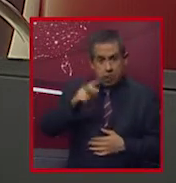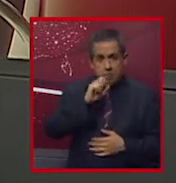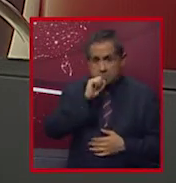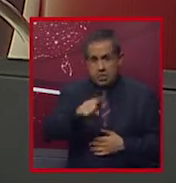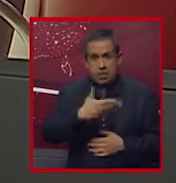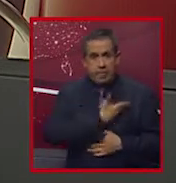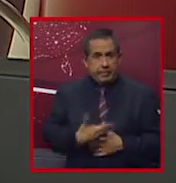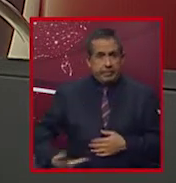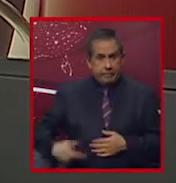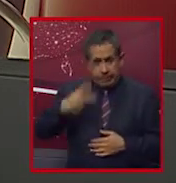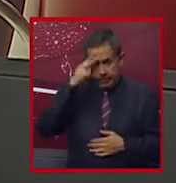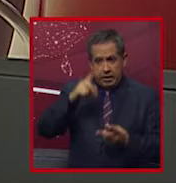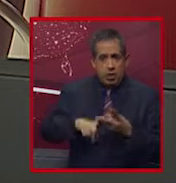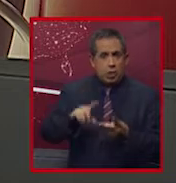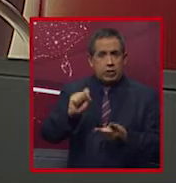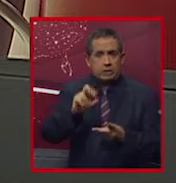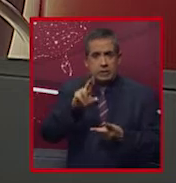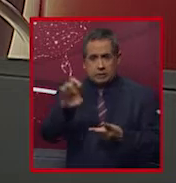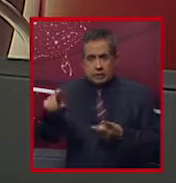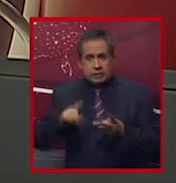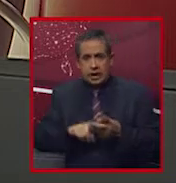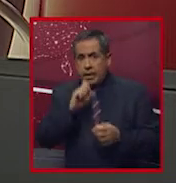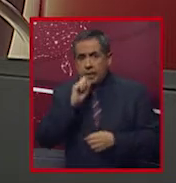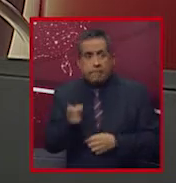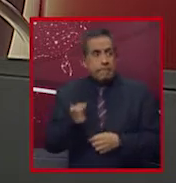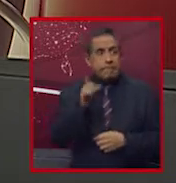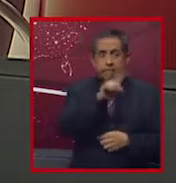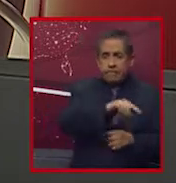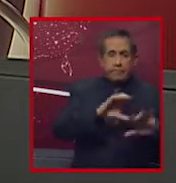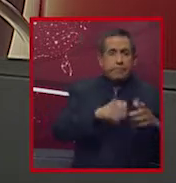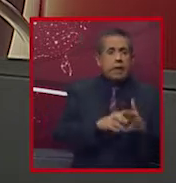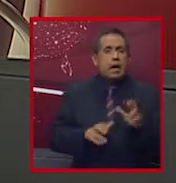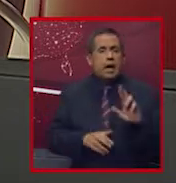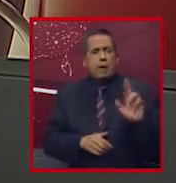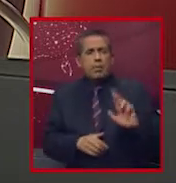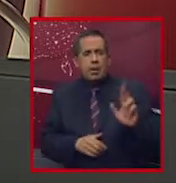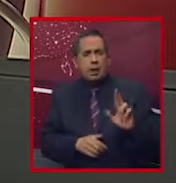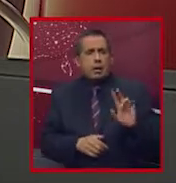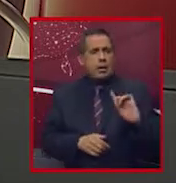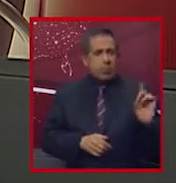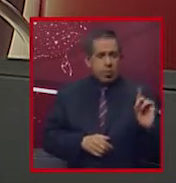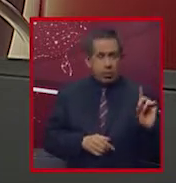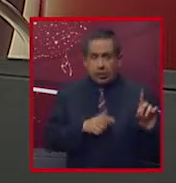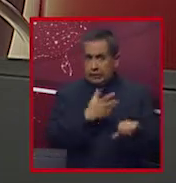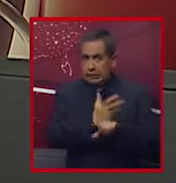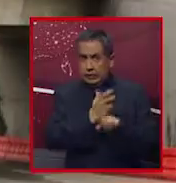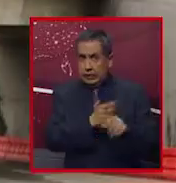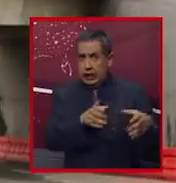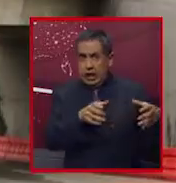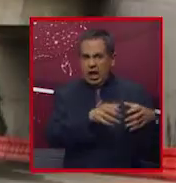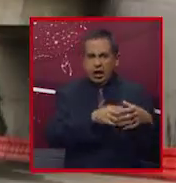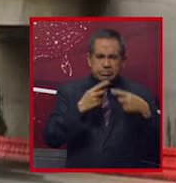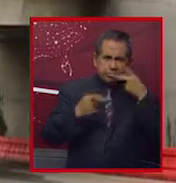la República, la Cancillería y en Estados Unidos los legisladores, los demócratas, los republicanos. Aquí está la historia.